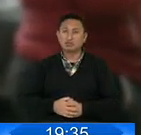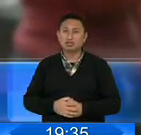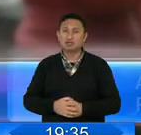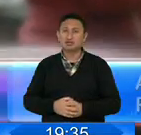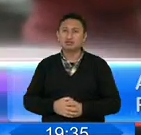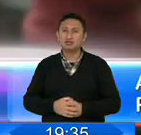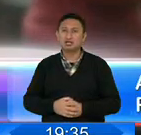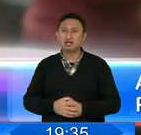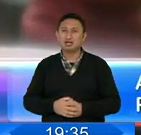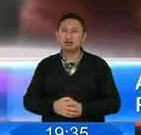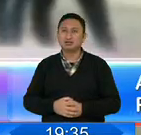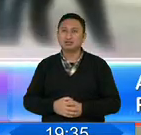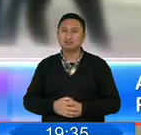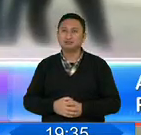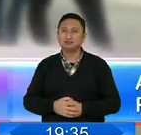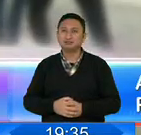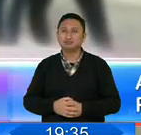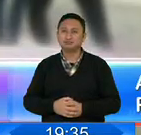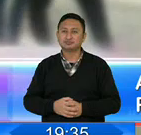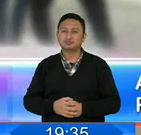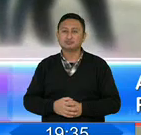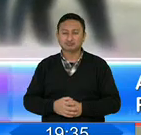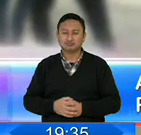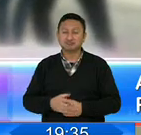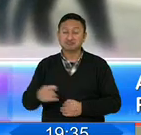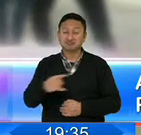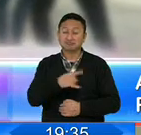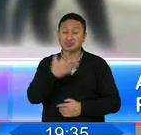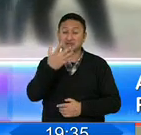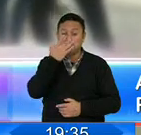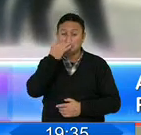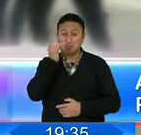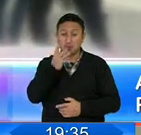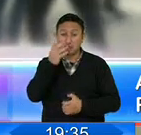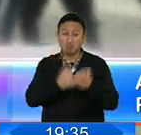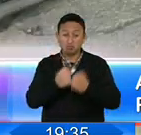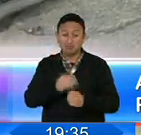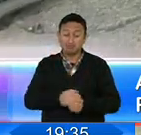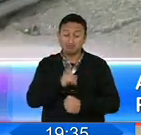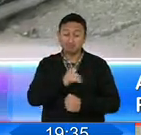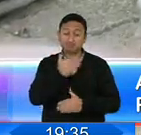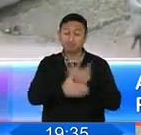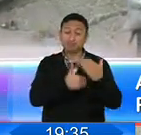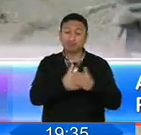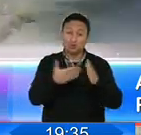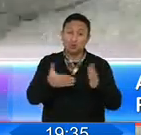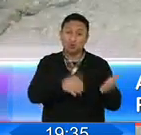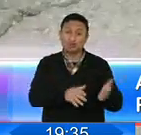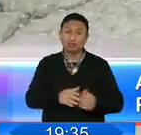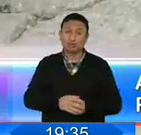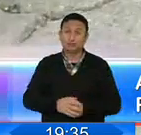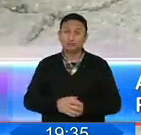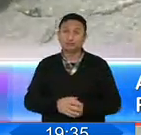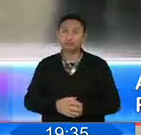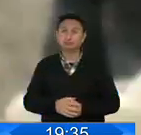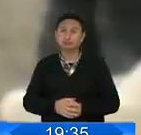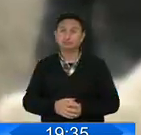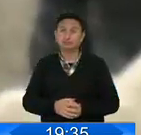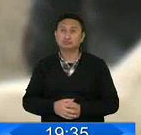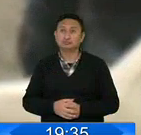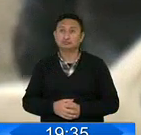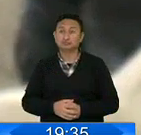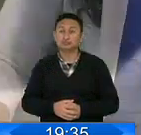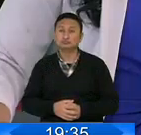cuentas pendientes, odios y venganza, al parecer, tienen un solo camino: la muerte. En Quito informó Iván